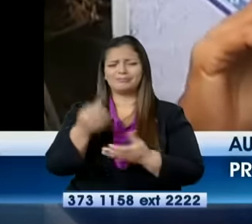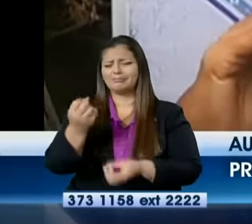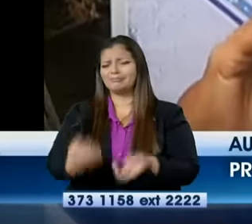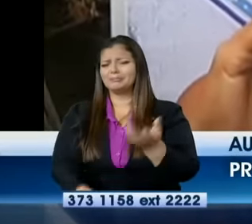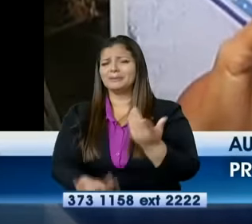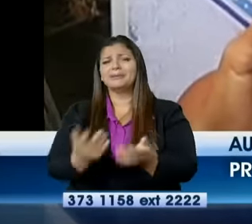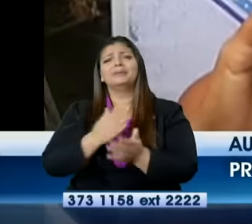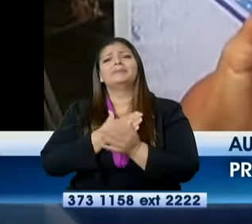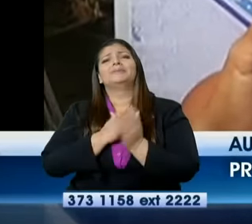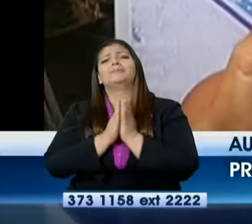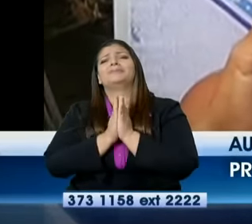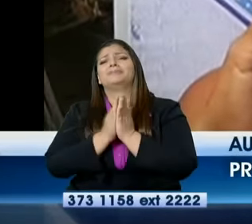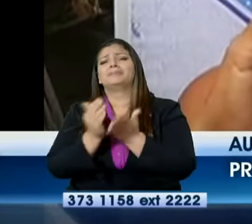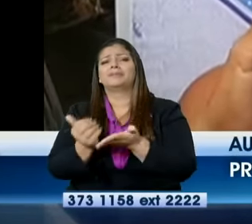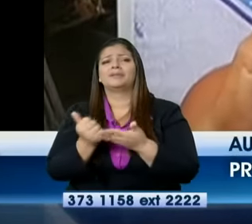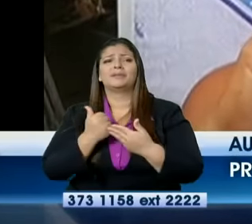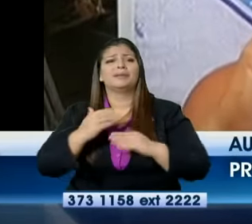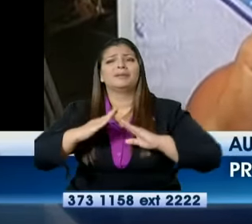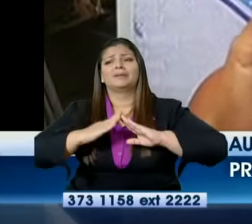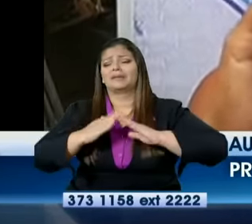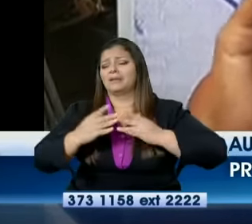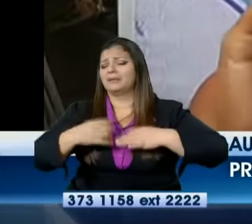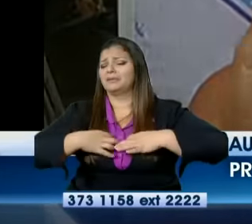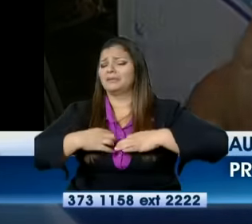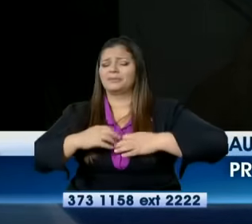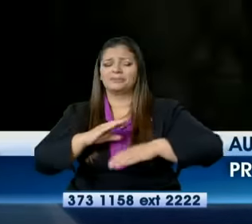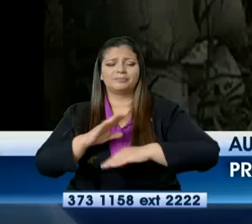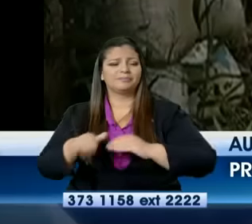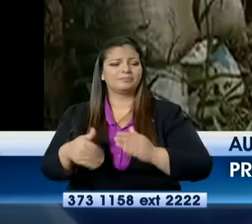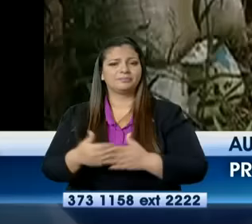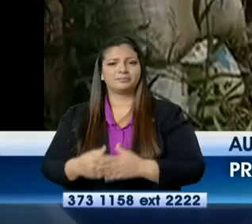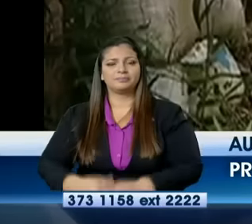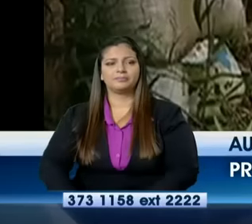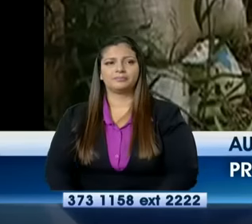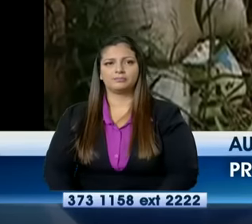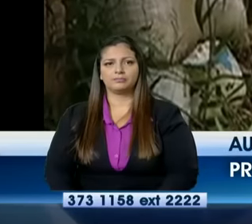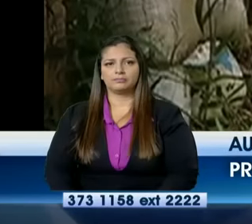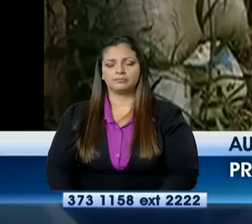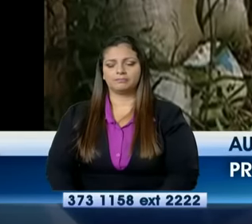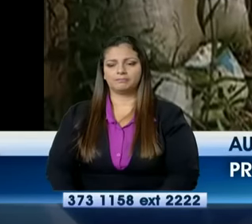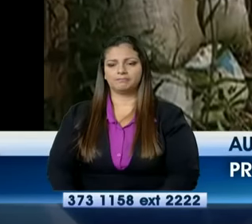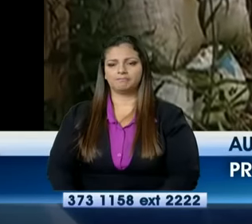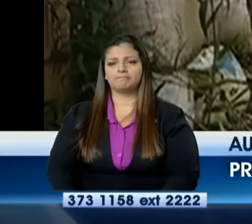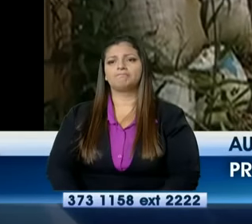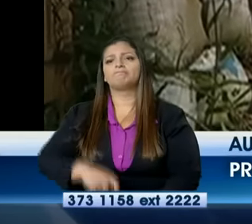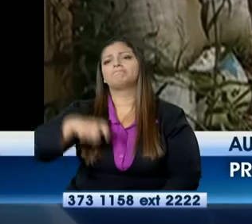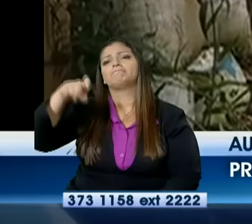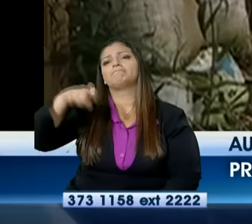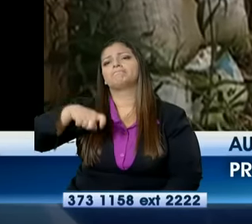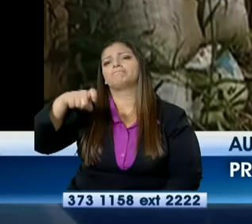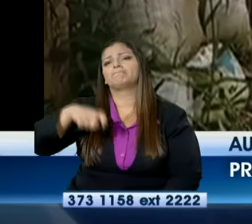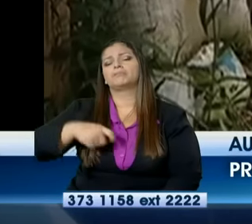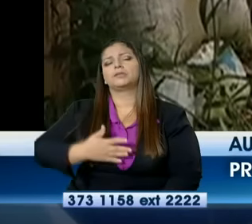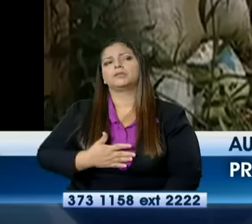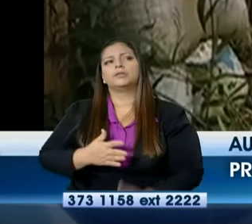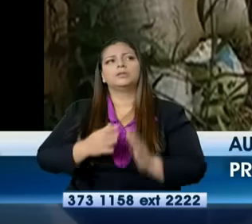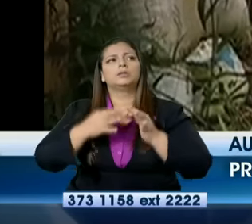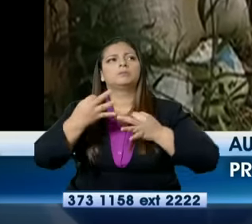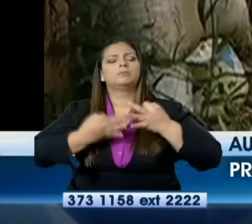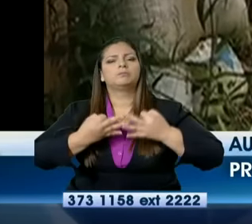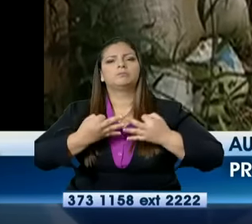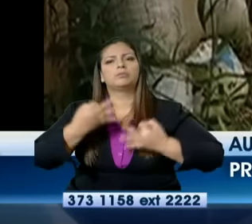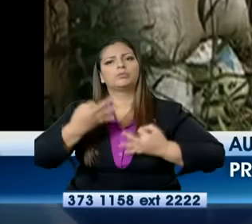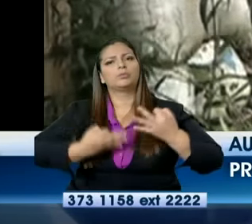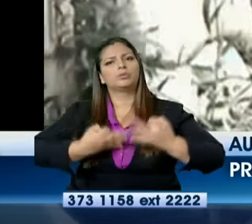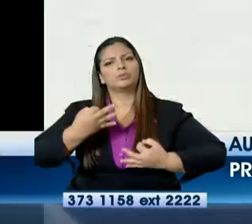ayude. La casa, la ropa, todo. Yo lo que necesito a la autoridad es que se haga justicia y que por